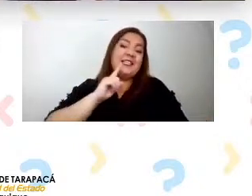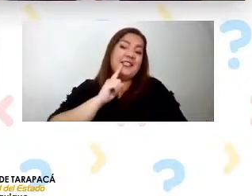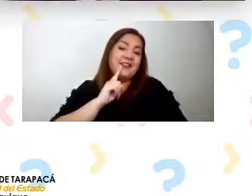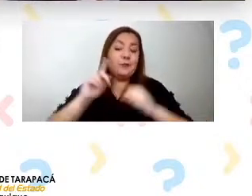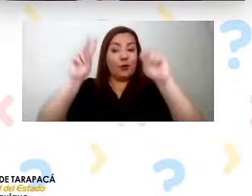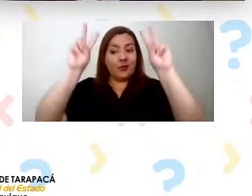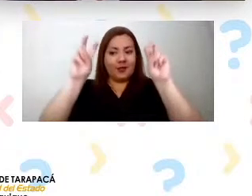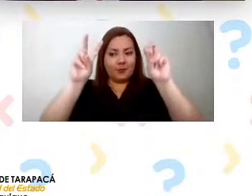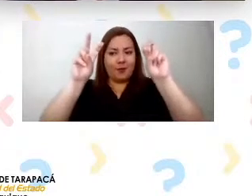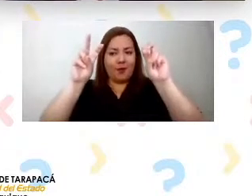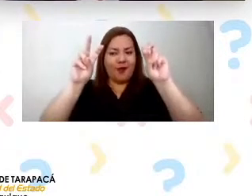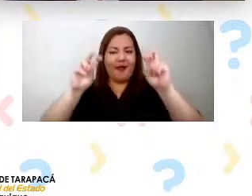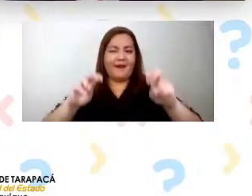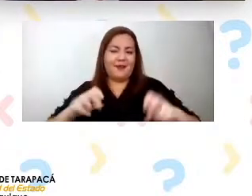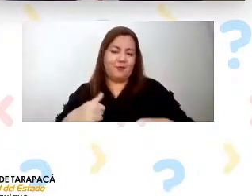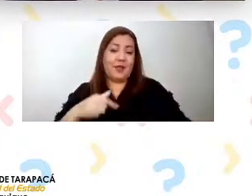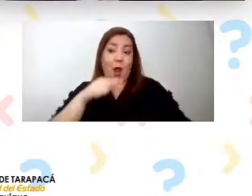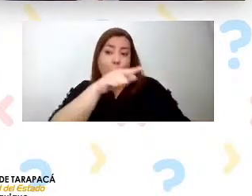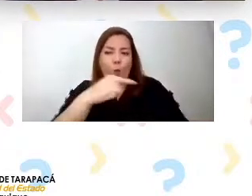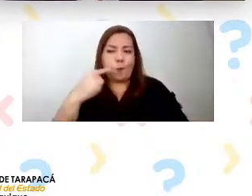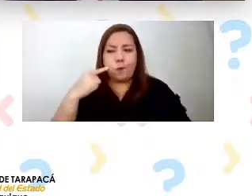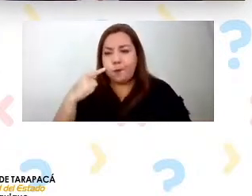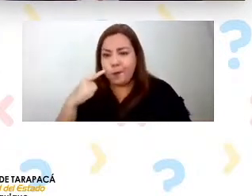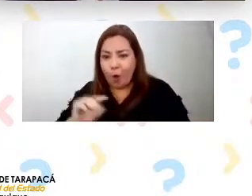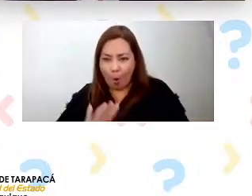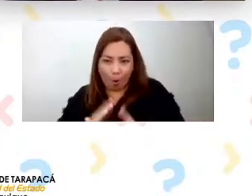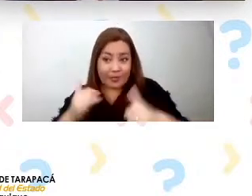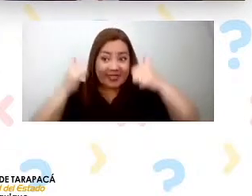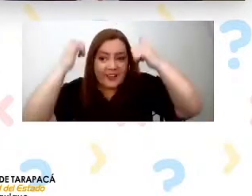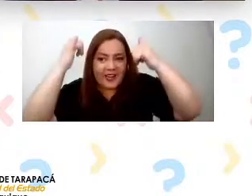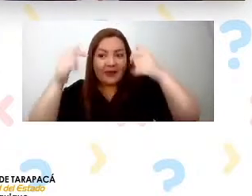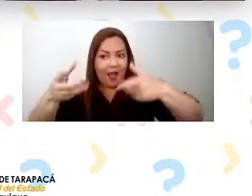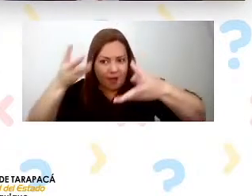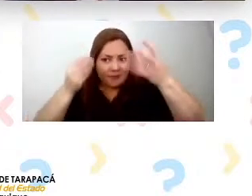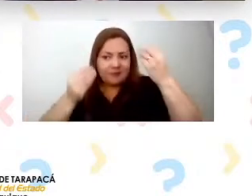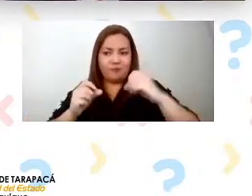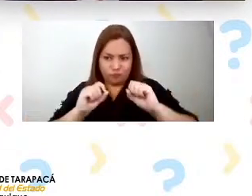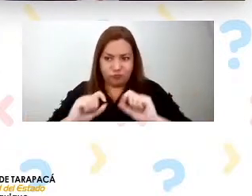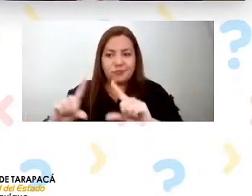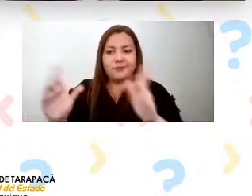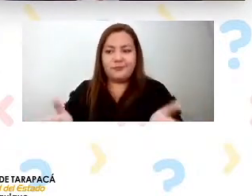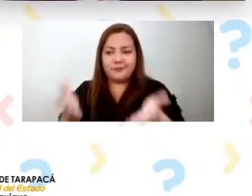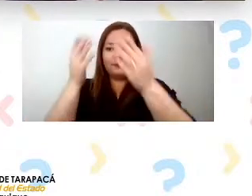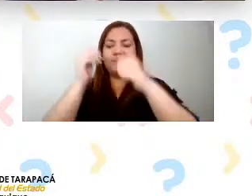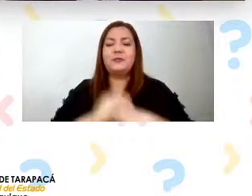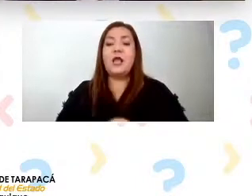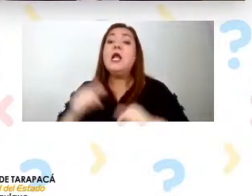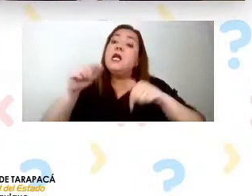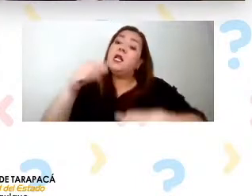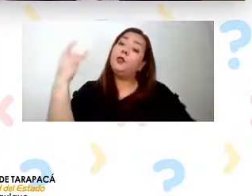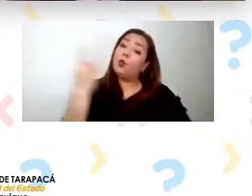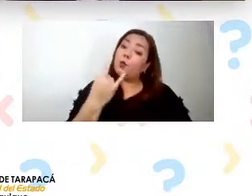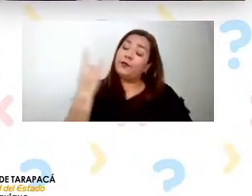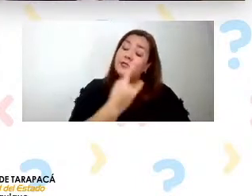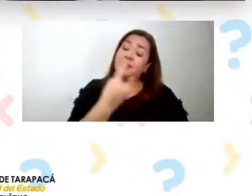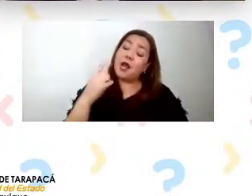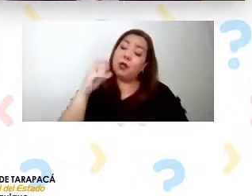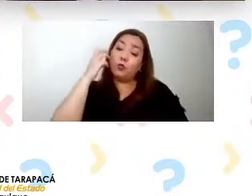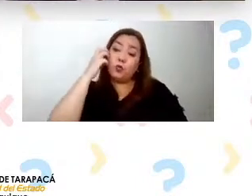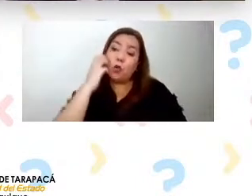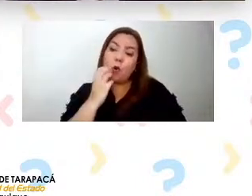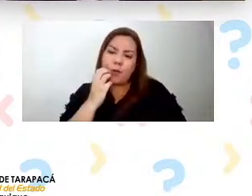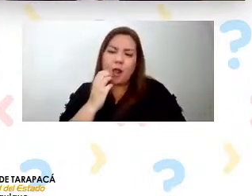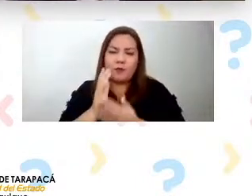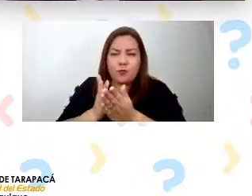la Curiosidad. La Universidad Arturo Prat, alineado con los desarrollos estratégicos